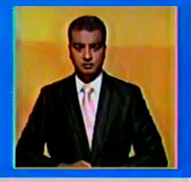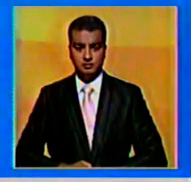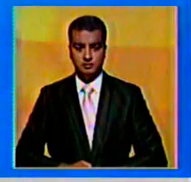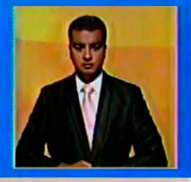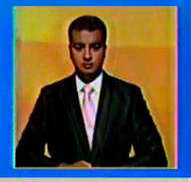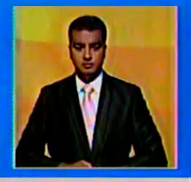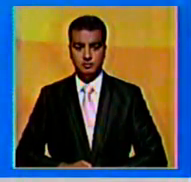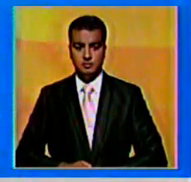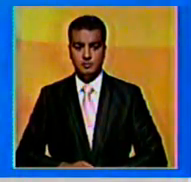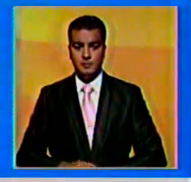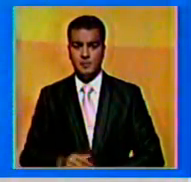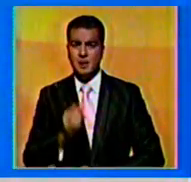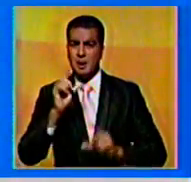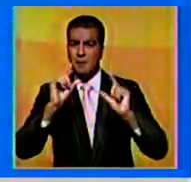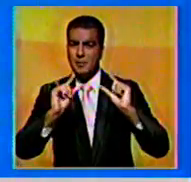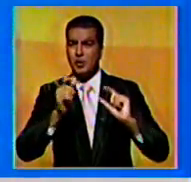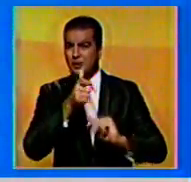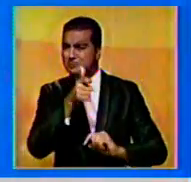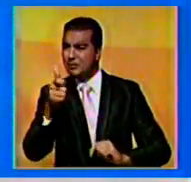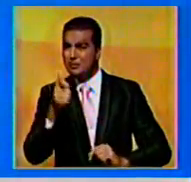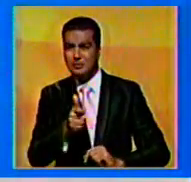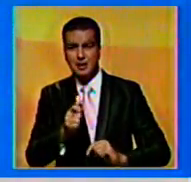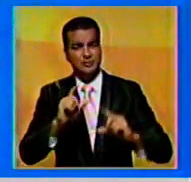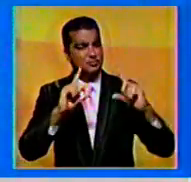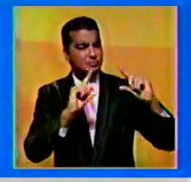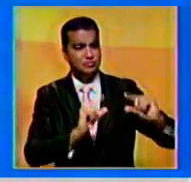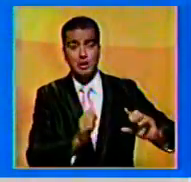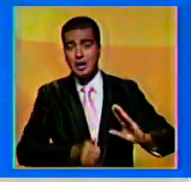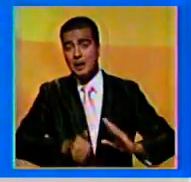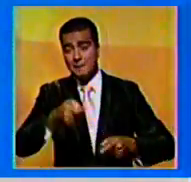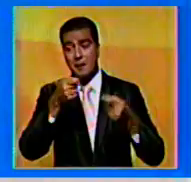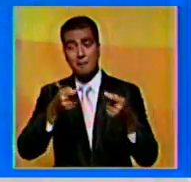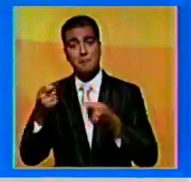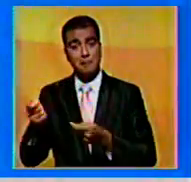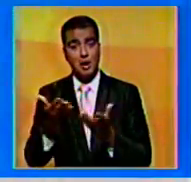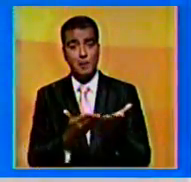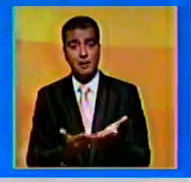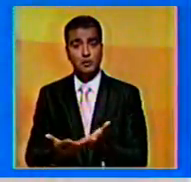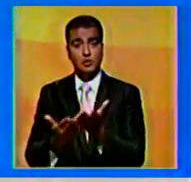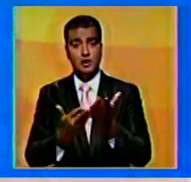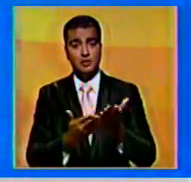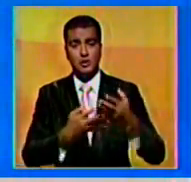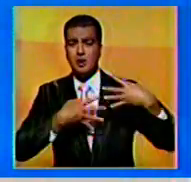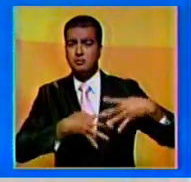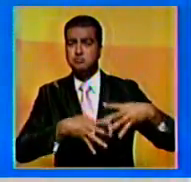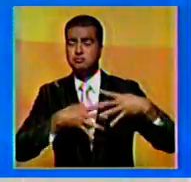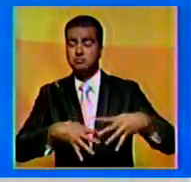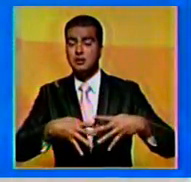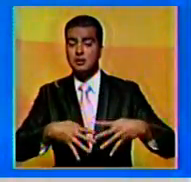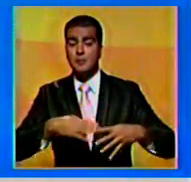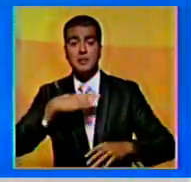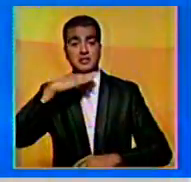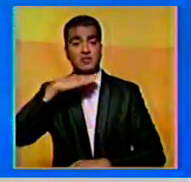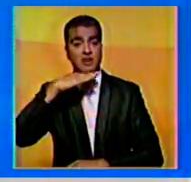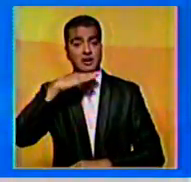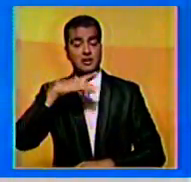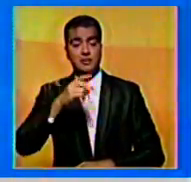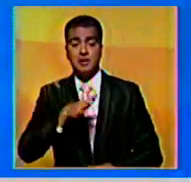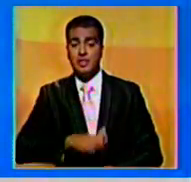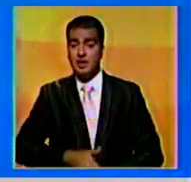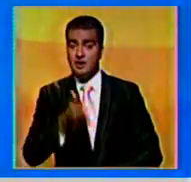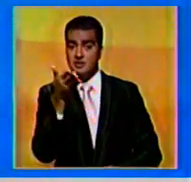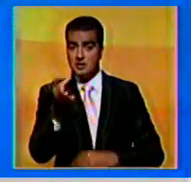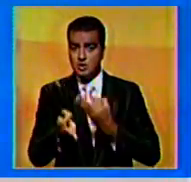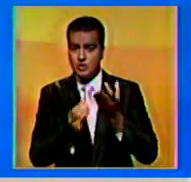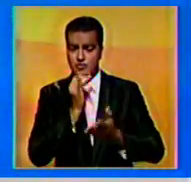Más becas y menos balas piden los jóvenes de Acción Democrática que realizan una protesta contra la inseguridad en Sabana Grande. Claudia Andrade está allí y